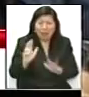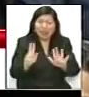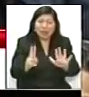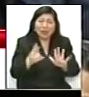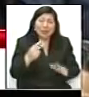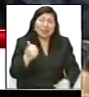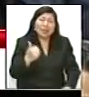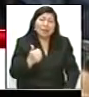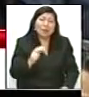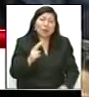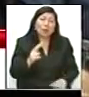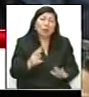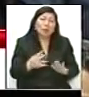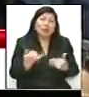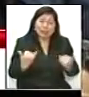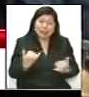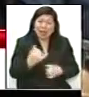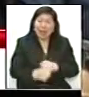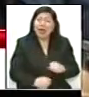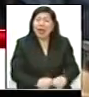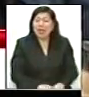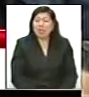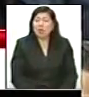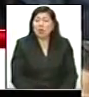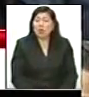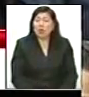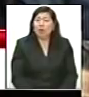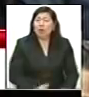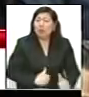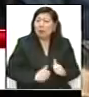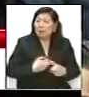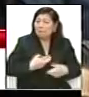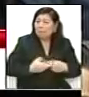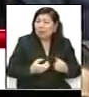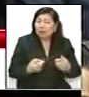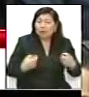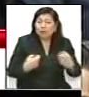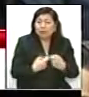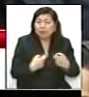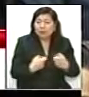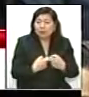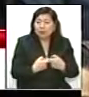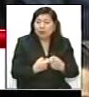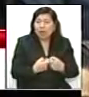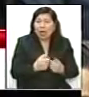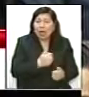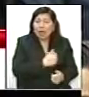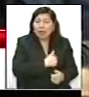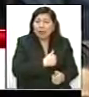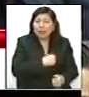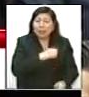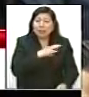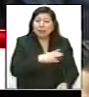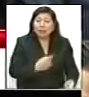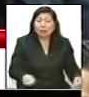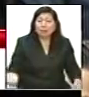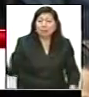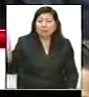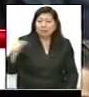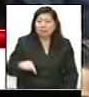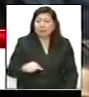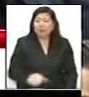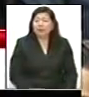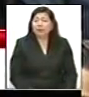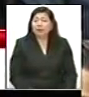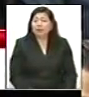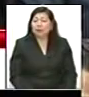17 de abril 2019, una actividad promovida en redes sociales desde Argentina y Chile para que vengan nada menos que